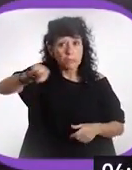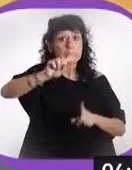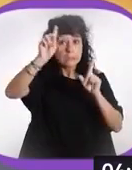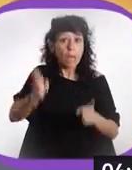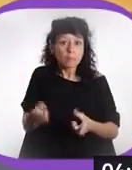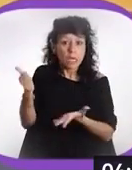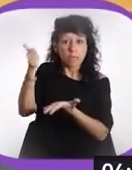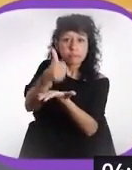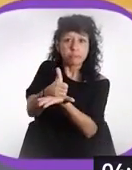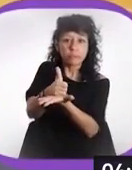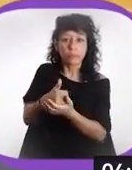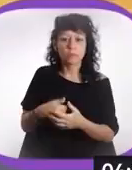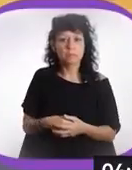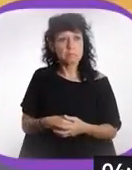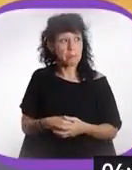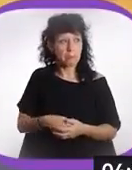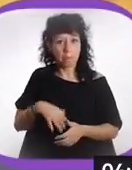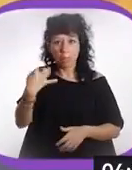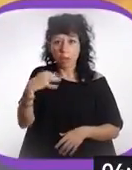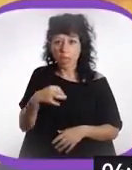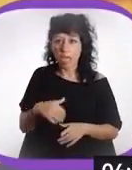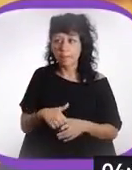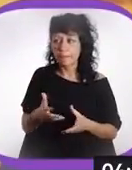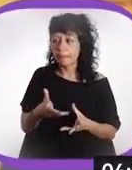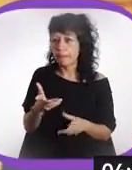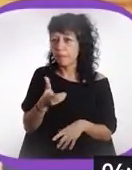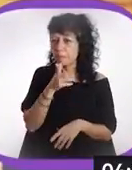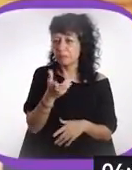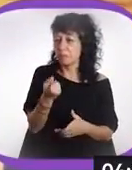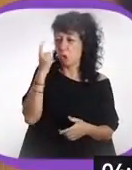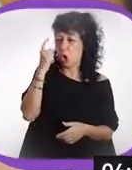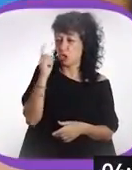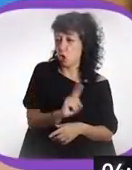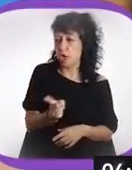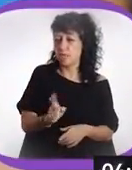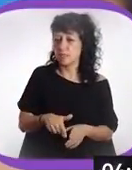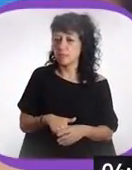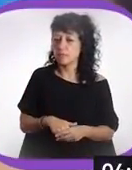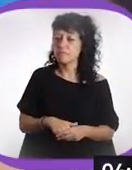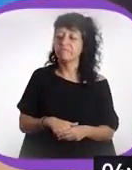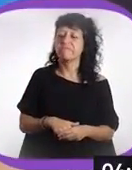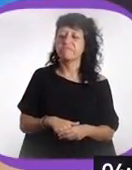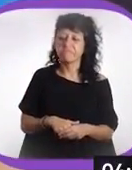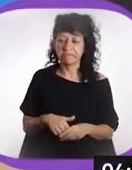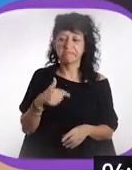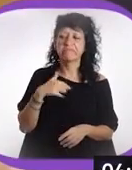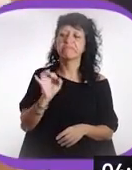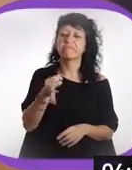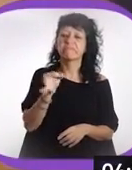ahí. ¿En serio? Suena muy fuera de lógica. Sí, ya lo